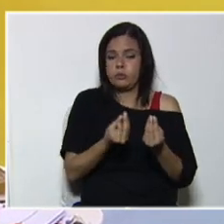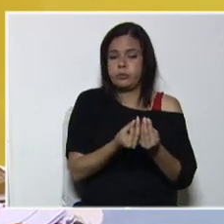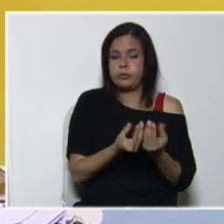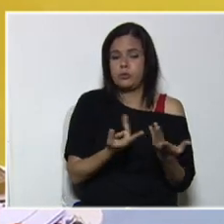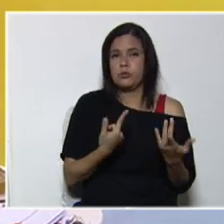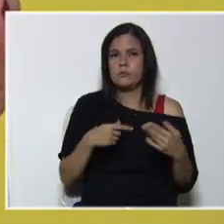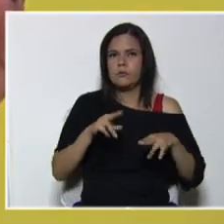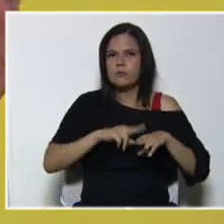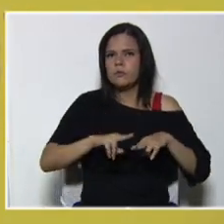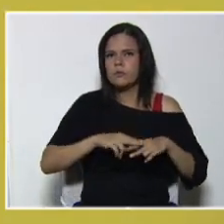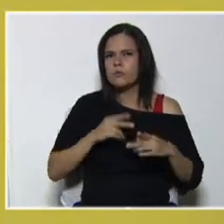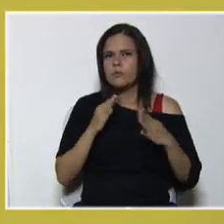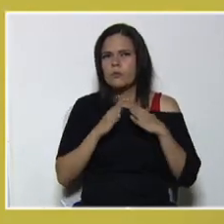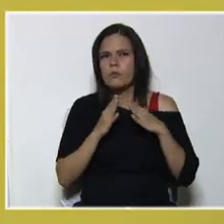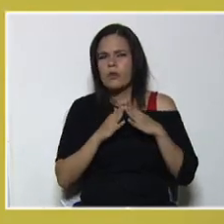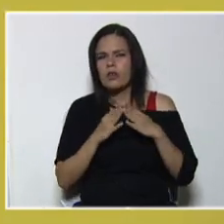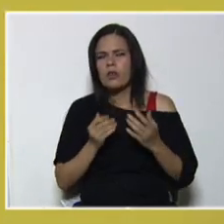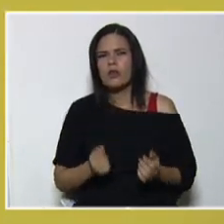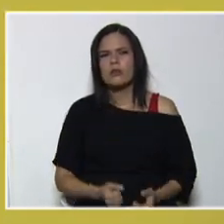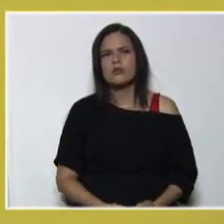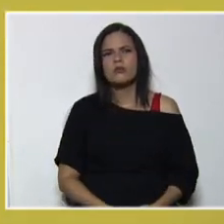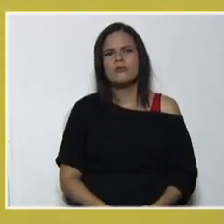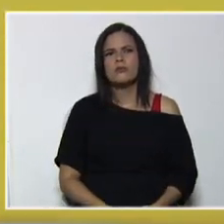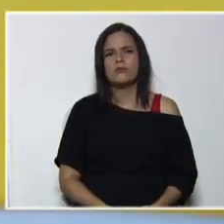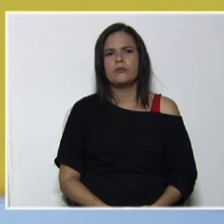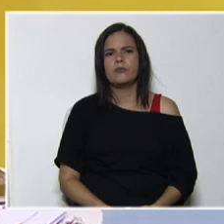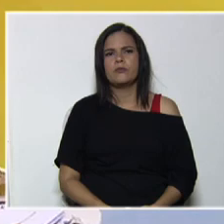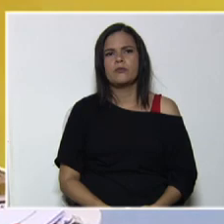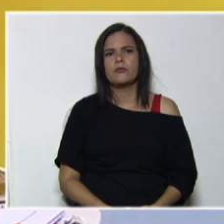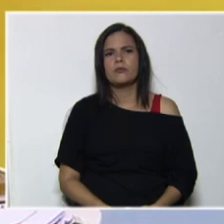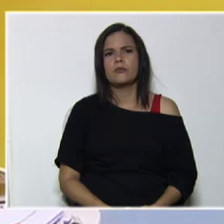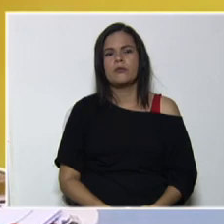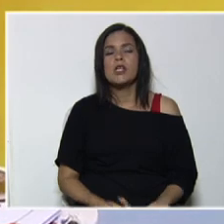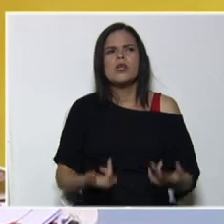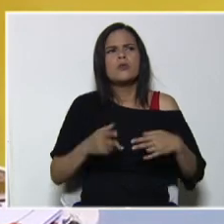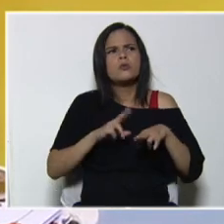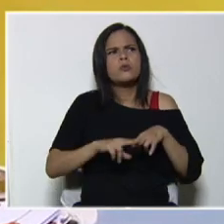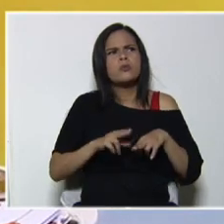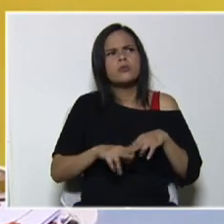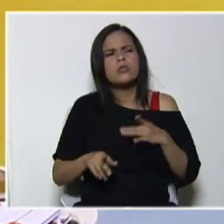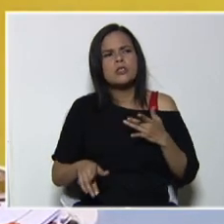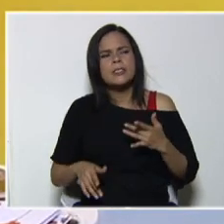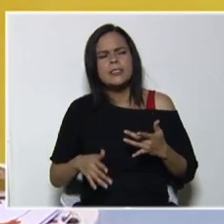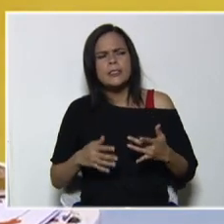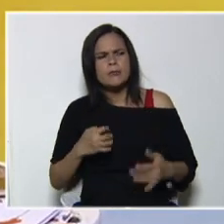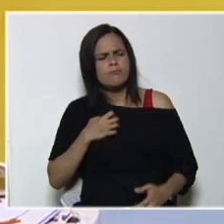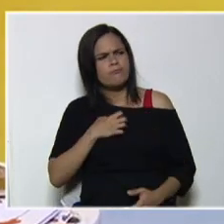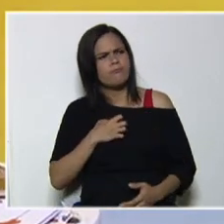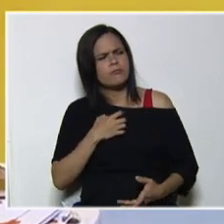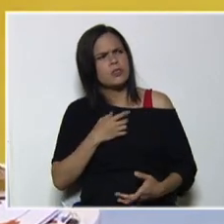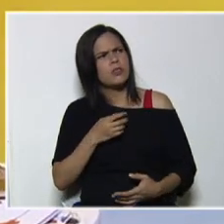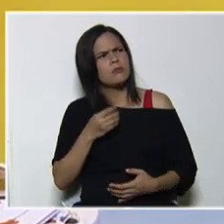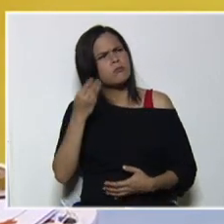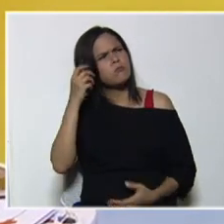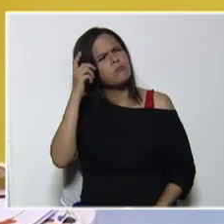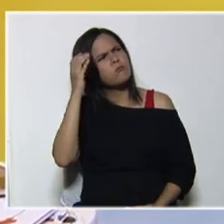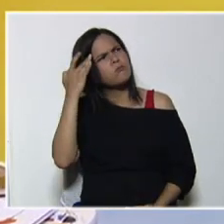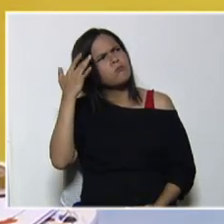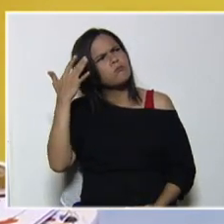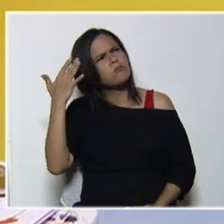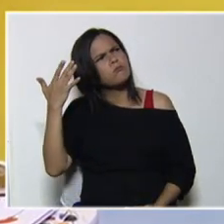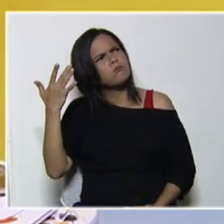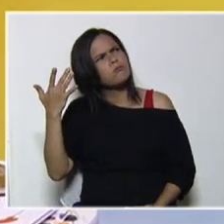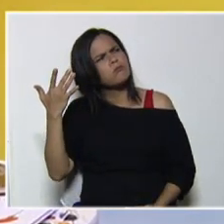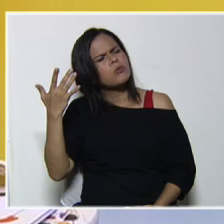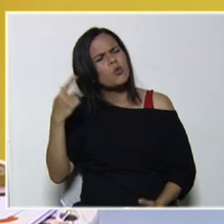acompañando a esos niños en casa, allá, para que ellos sientan esa curiosidad, un candado. Acá le